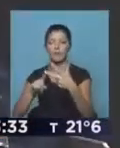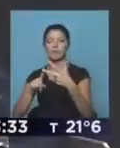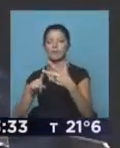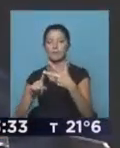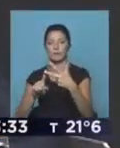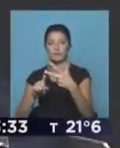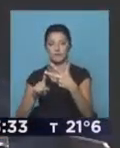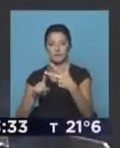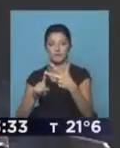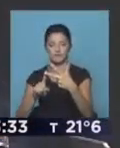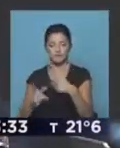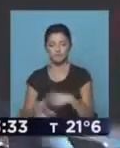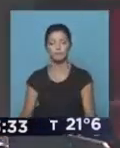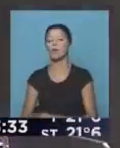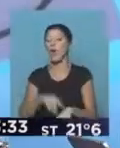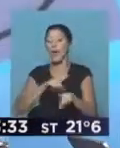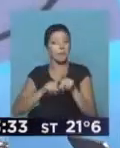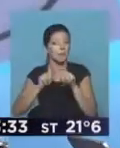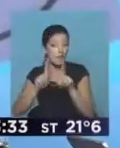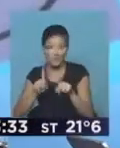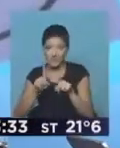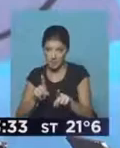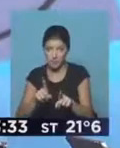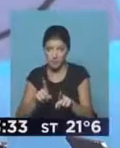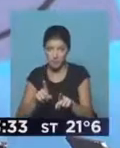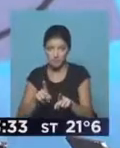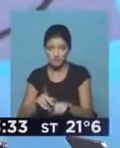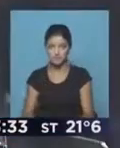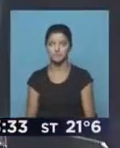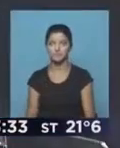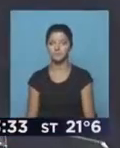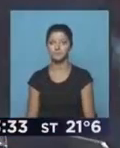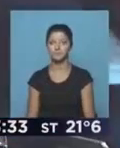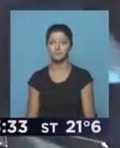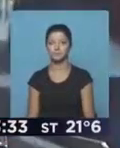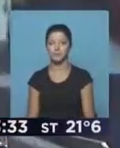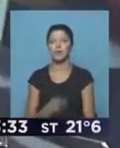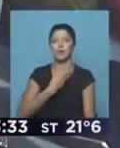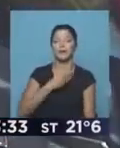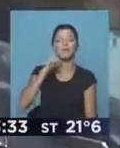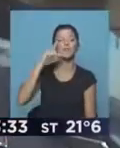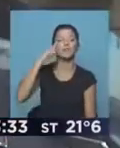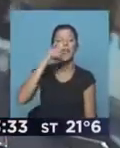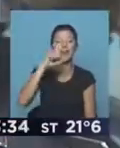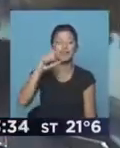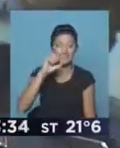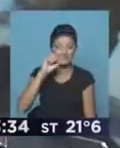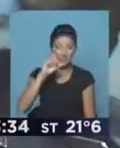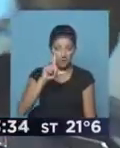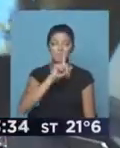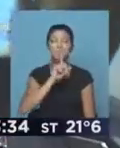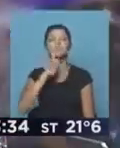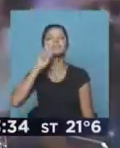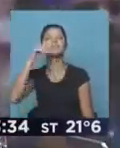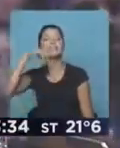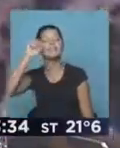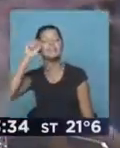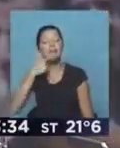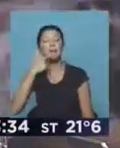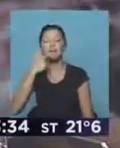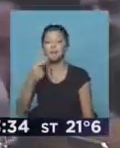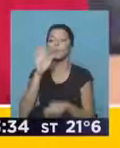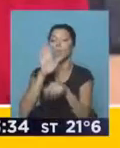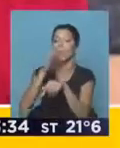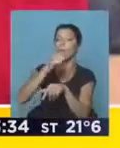enérgico y un líder fuerte. Y al mismo tiempo estamos en lo que una nota interesante en el Financial Times definía como un momento María Antonieta de